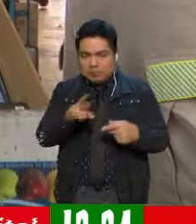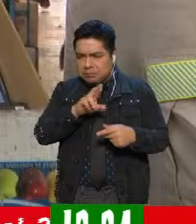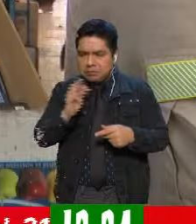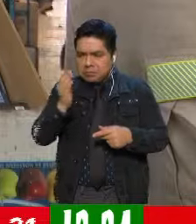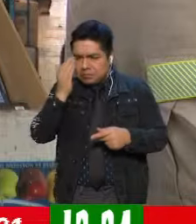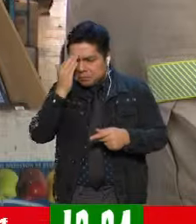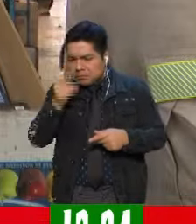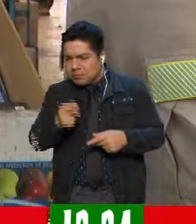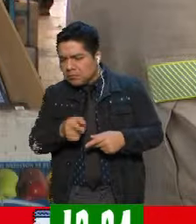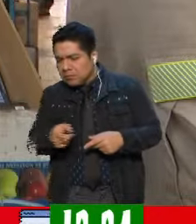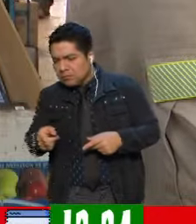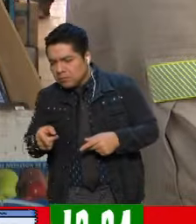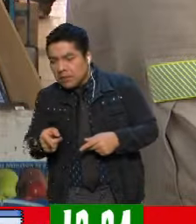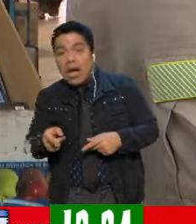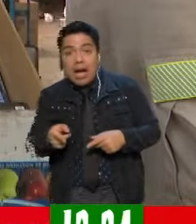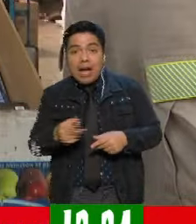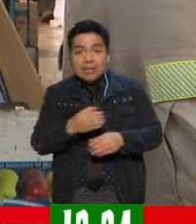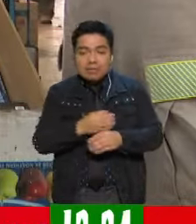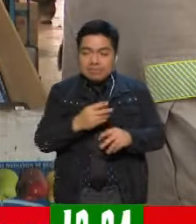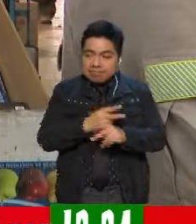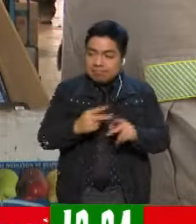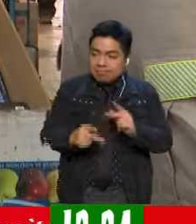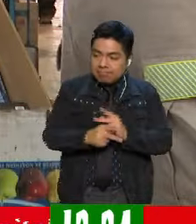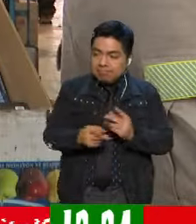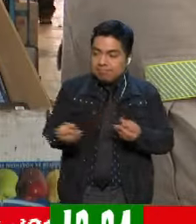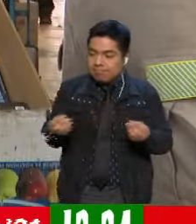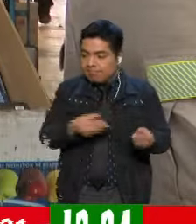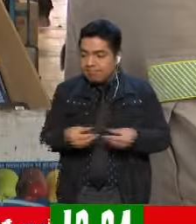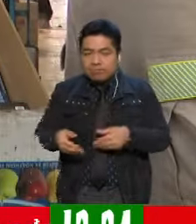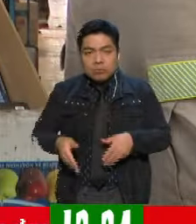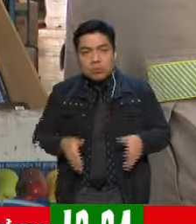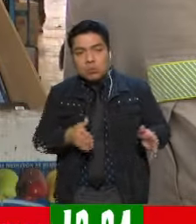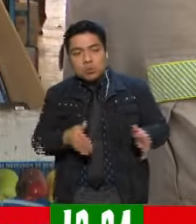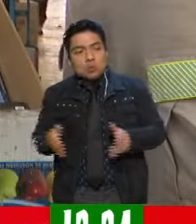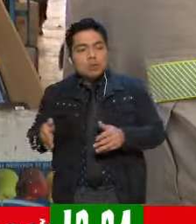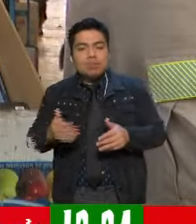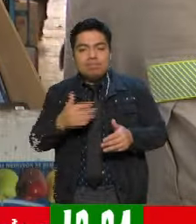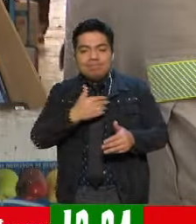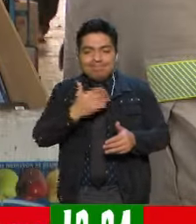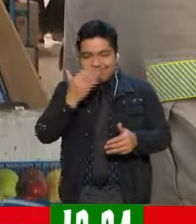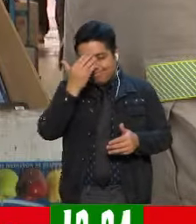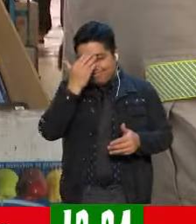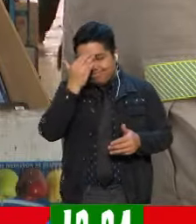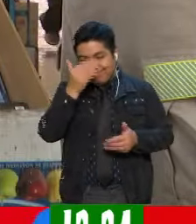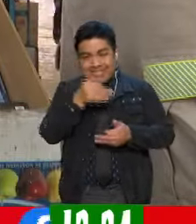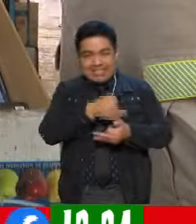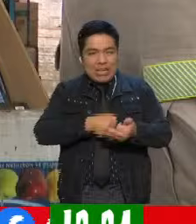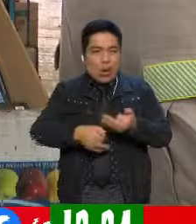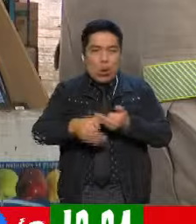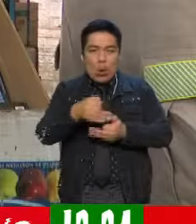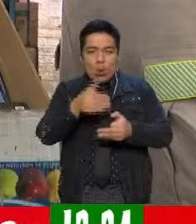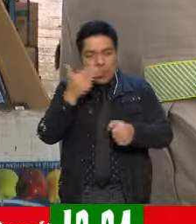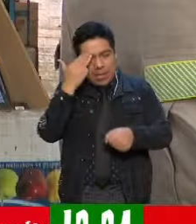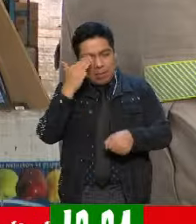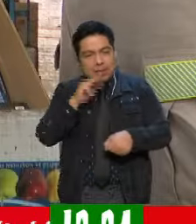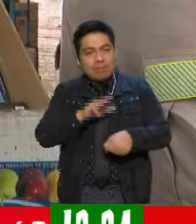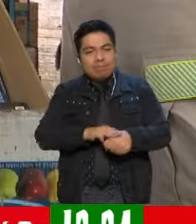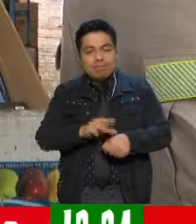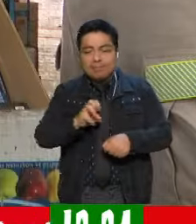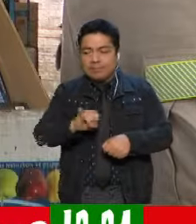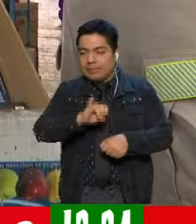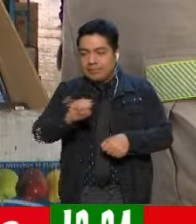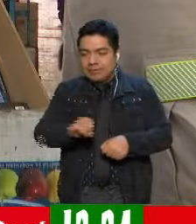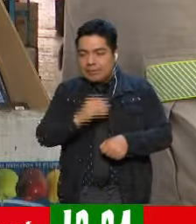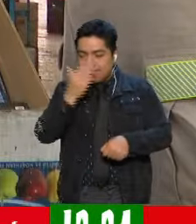a sus productos para vender y traerme por todos estos pasillos yo los conozco todos Bueno pasillo ij lo